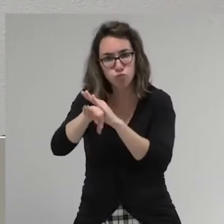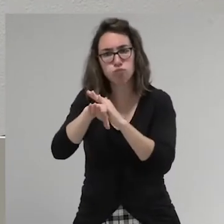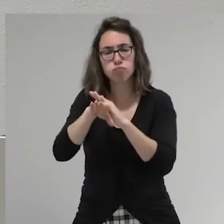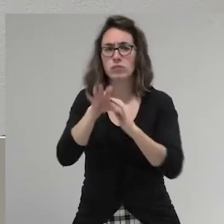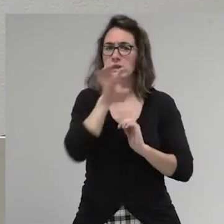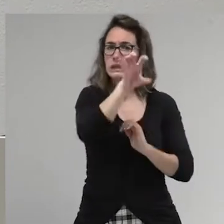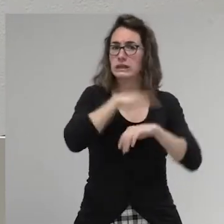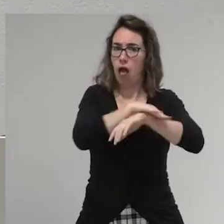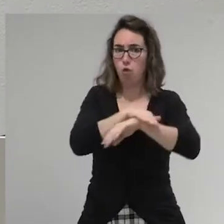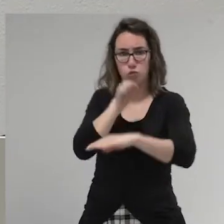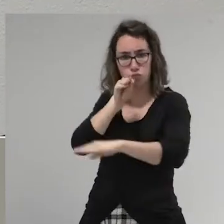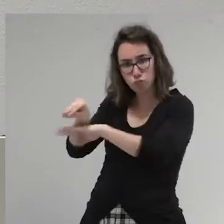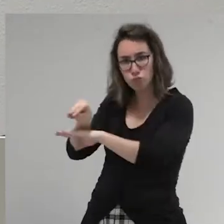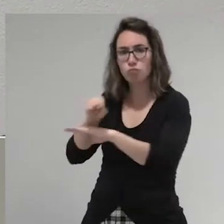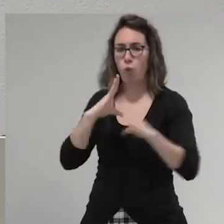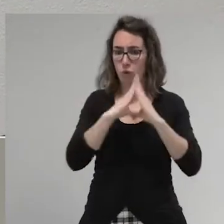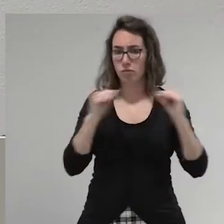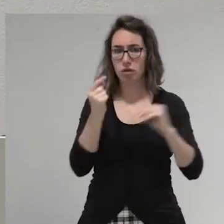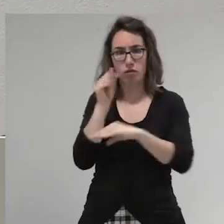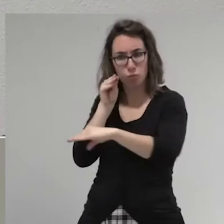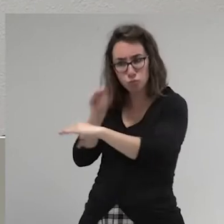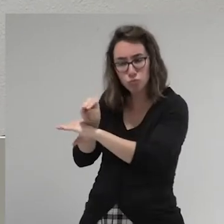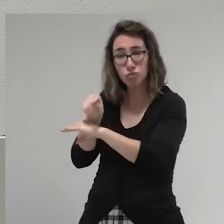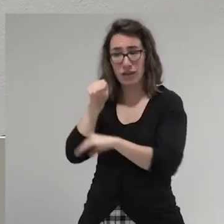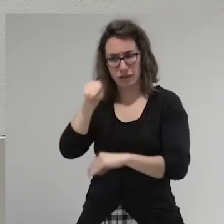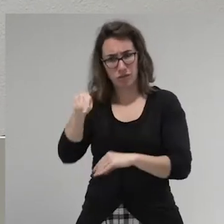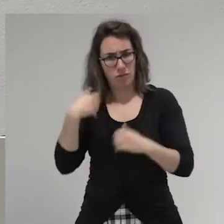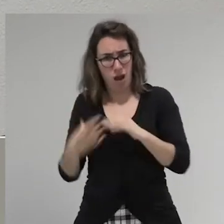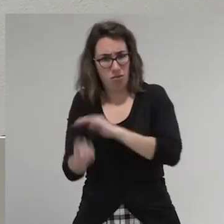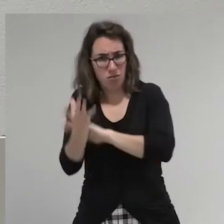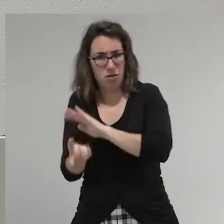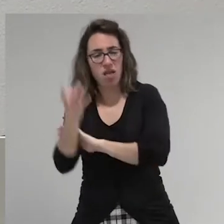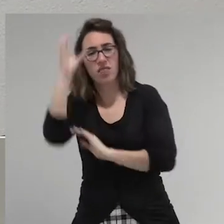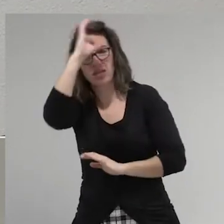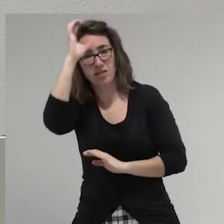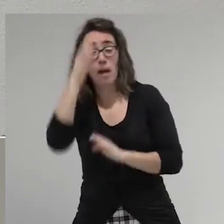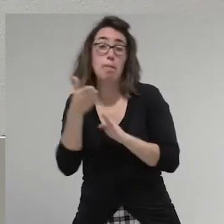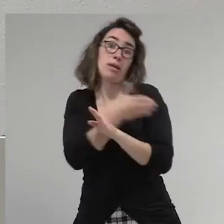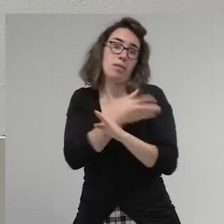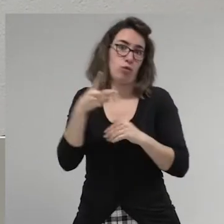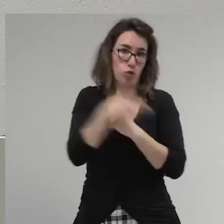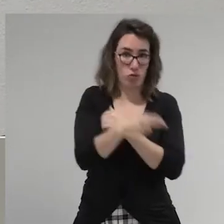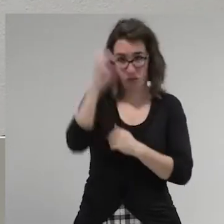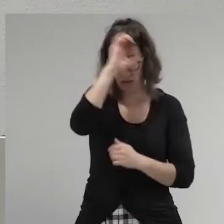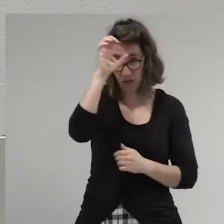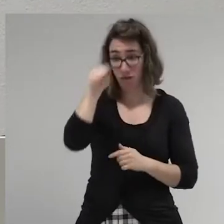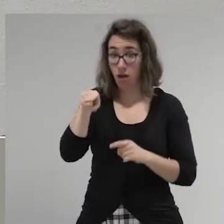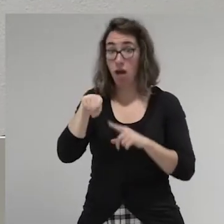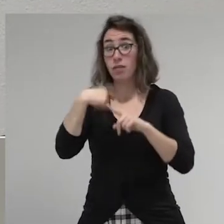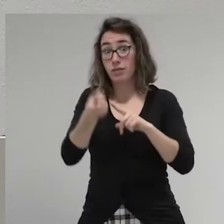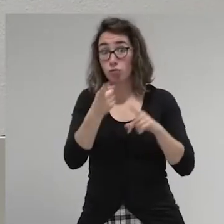estados, financiada por universidades. Esto es producción científica que los gobiernos y los estados van a utilizar